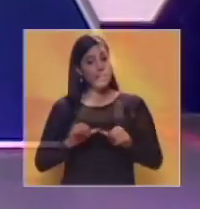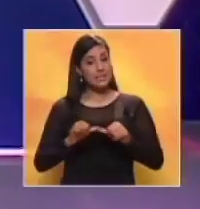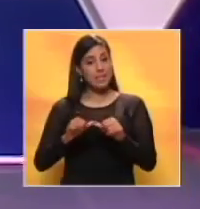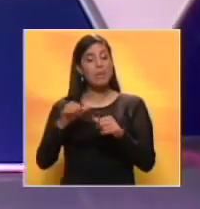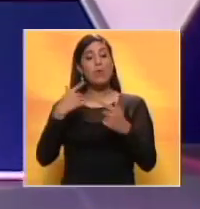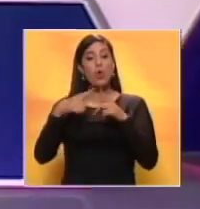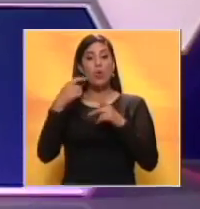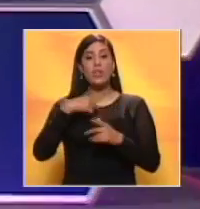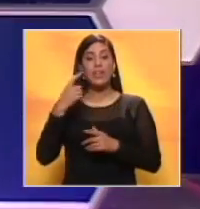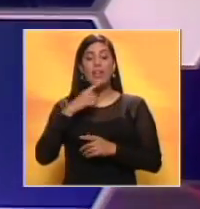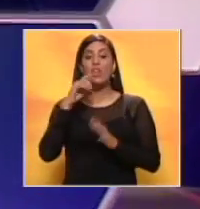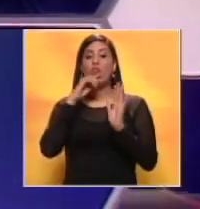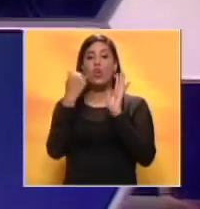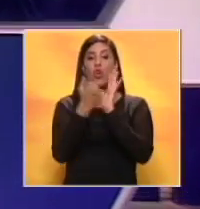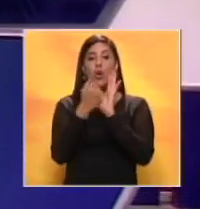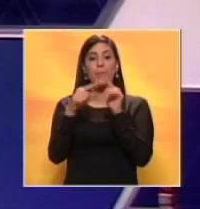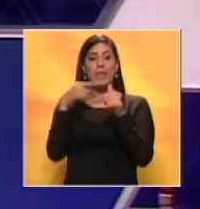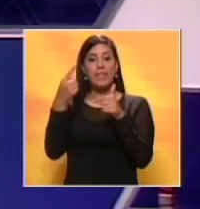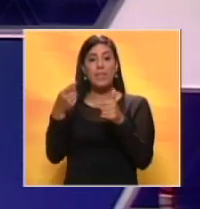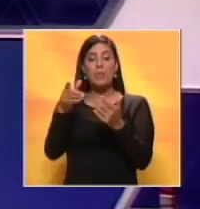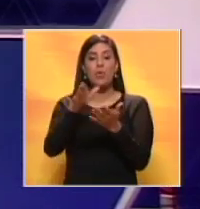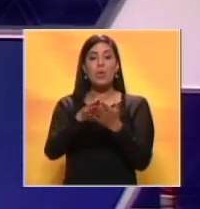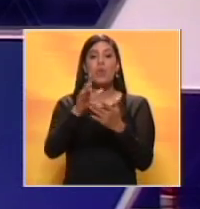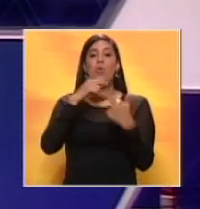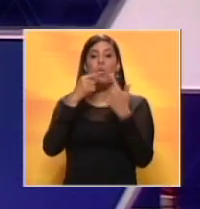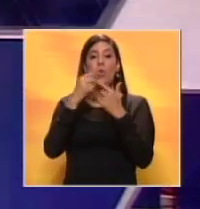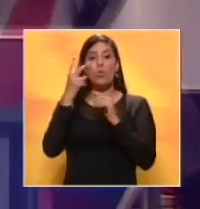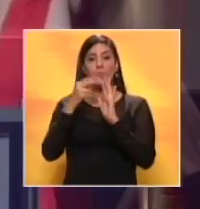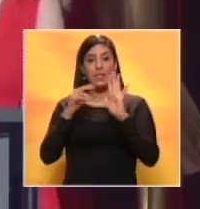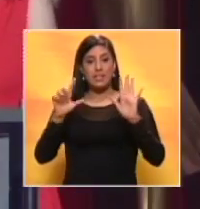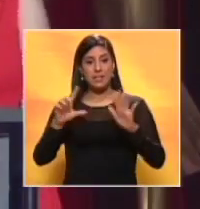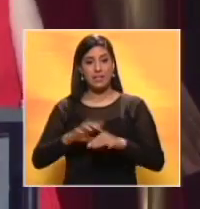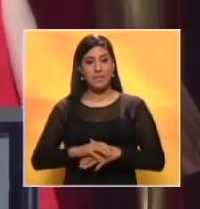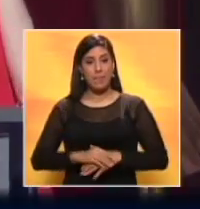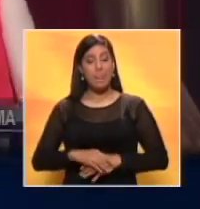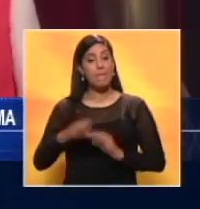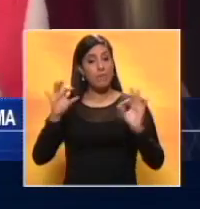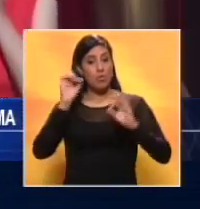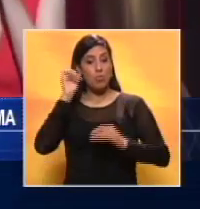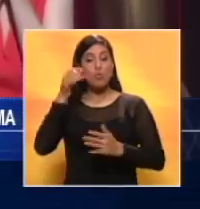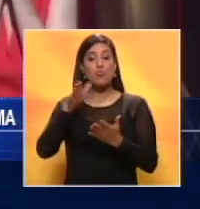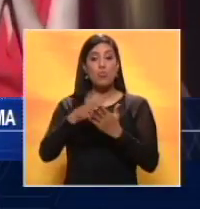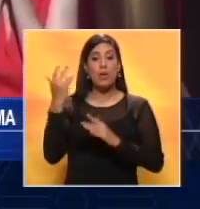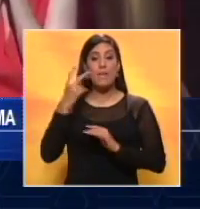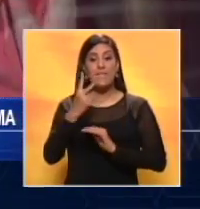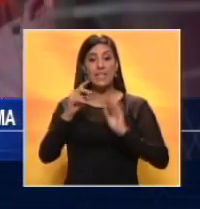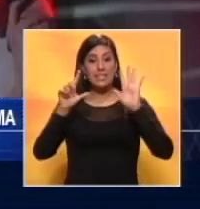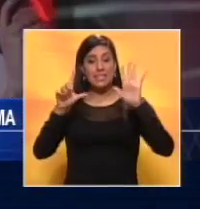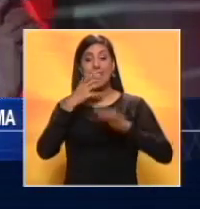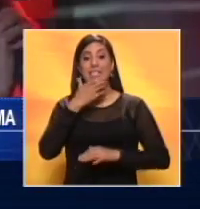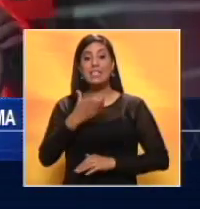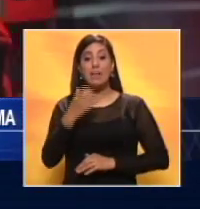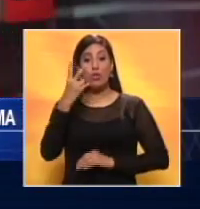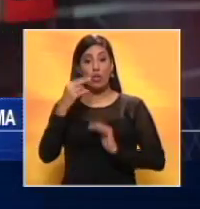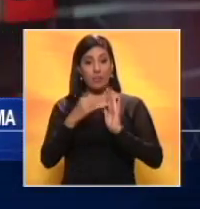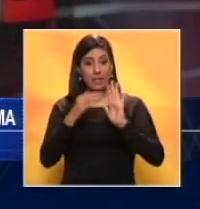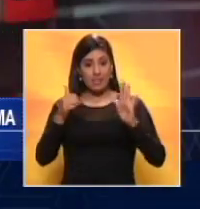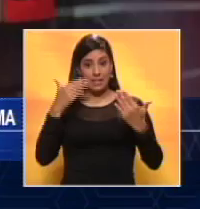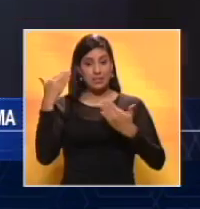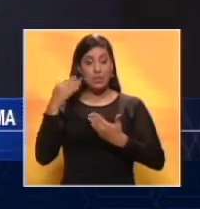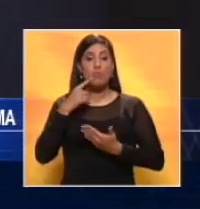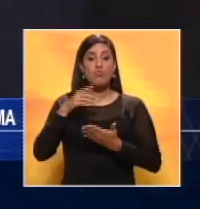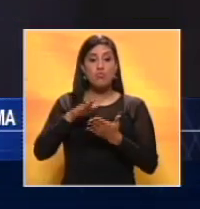Seguimos con Carrie Fisher y la nominación póstuma que recibió en los Emmy 2017. La actriz, quien falleció el 27 de diciembre del